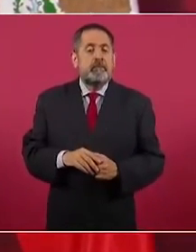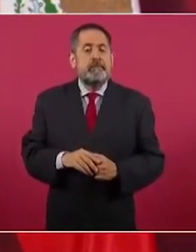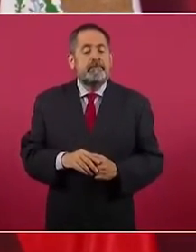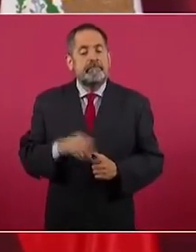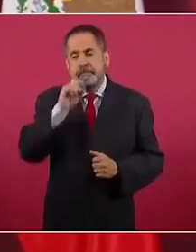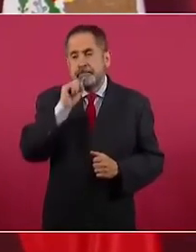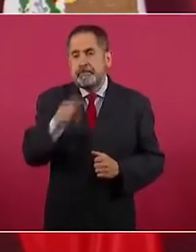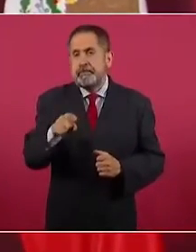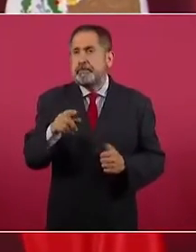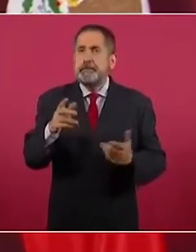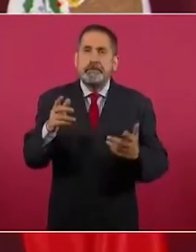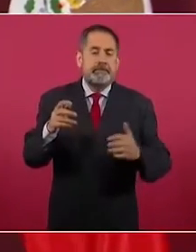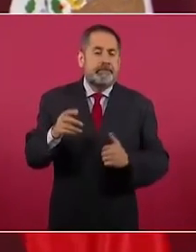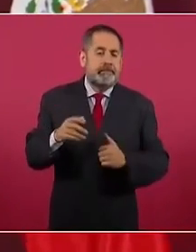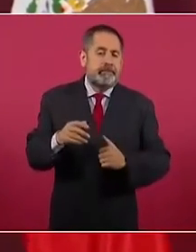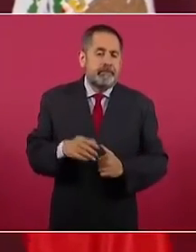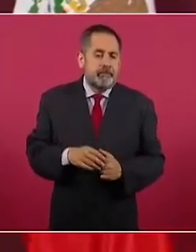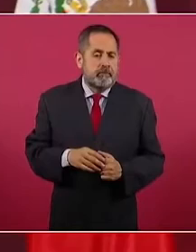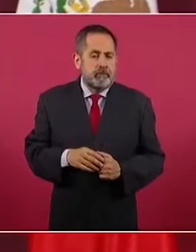en cuestiones